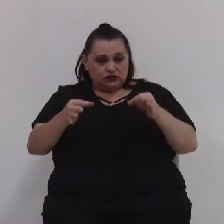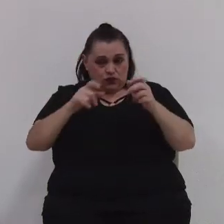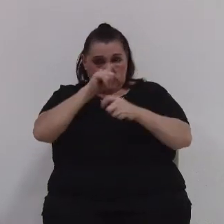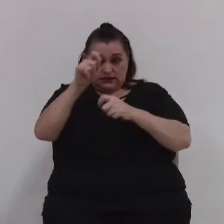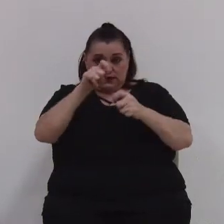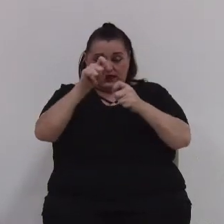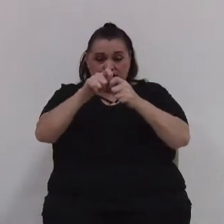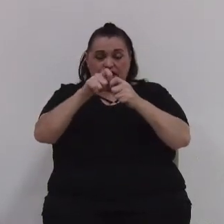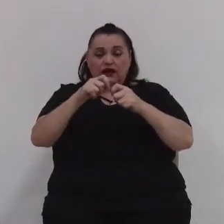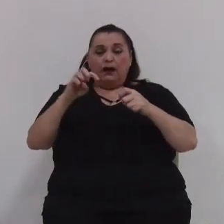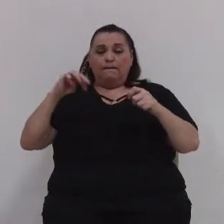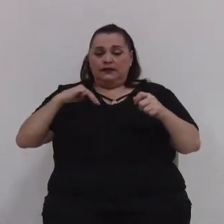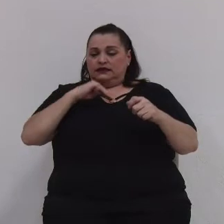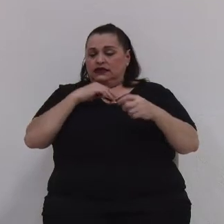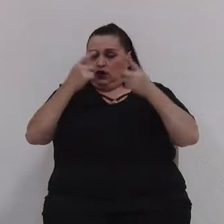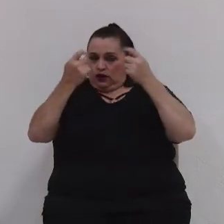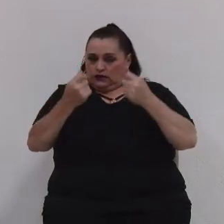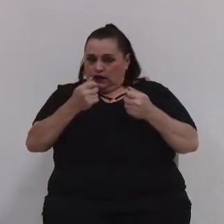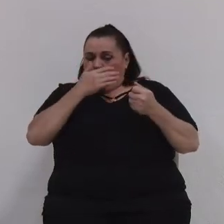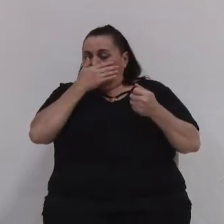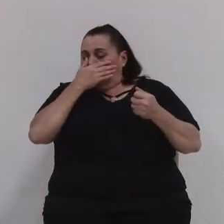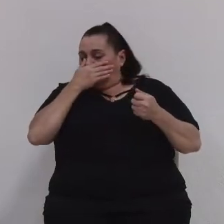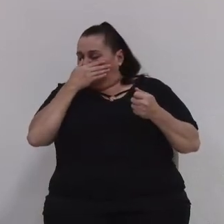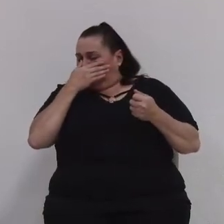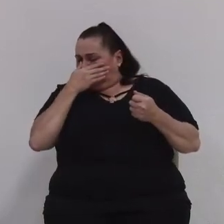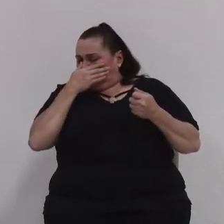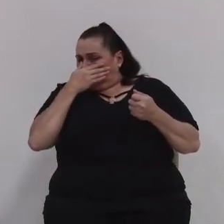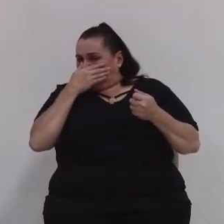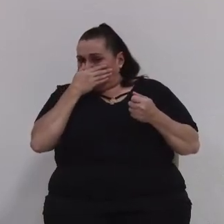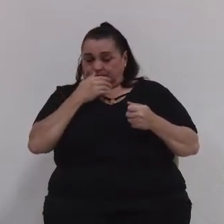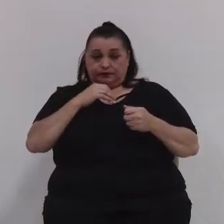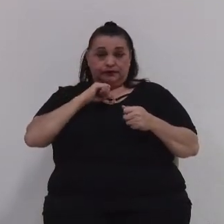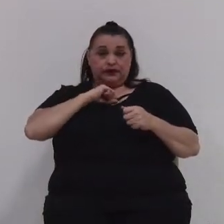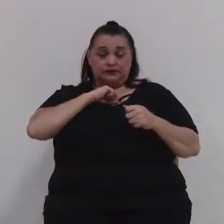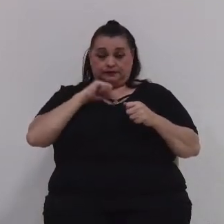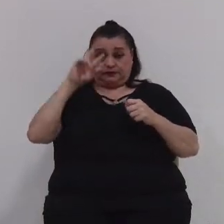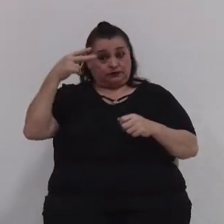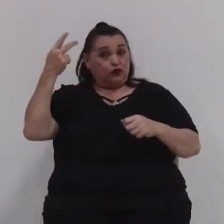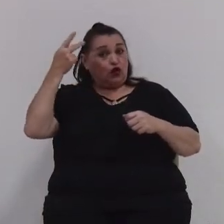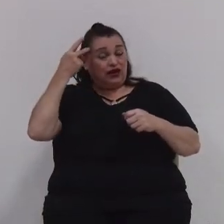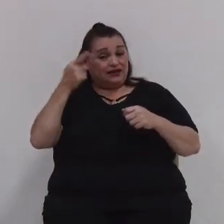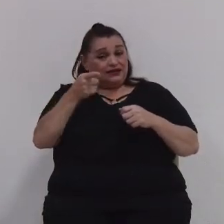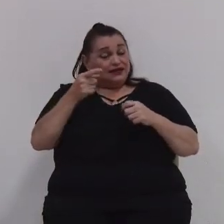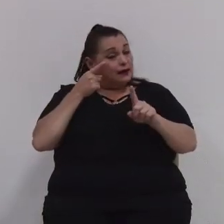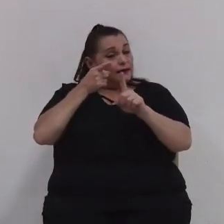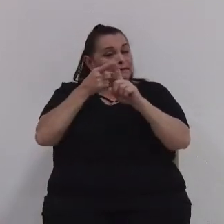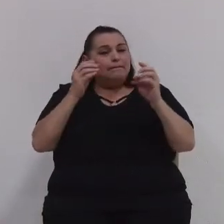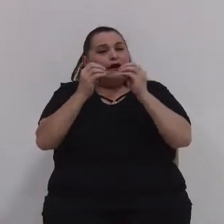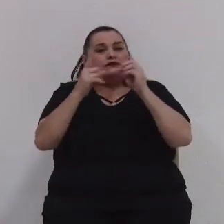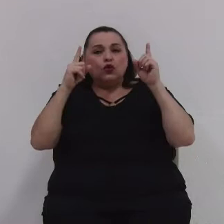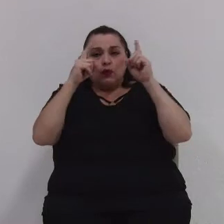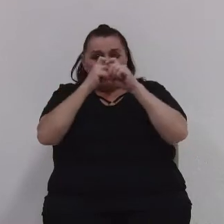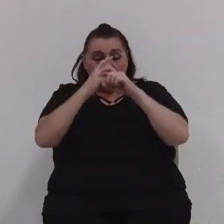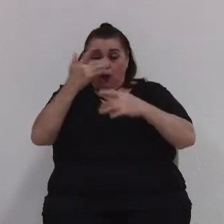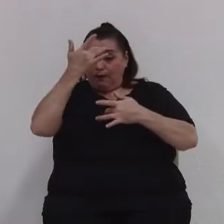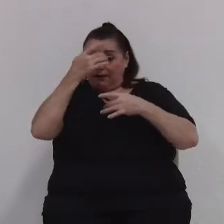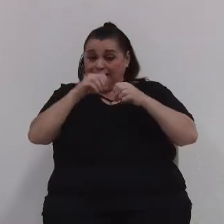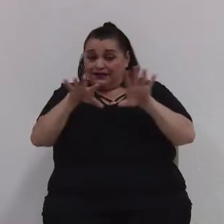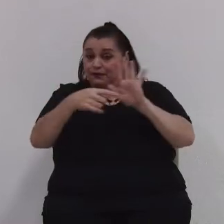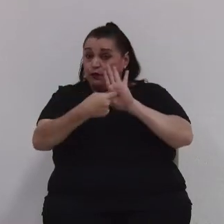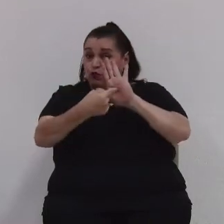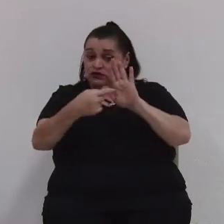de Hacienda. Segundo, que es una política más compleja, un objetivo más complejo, pero creo que la pandemia demostró que